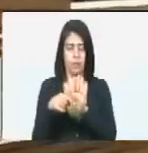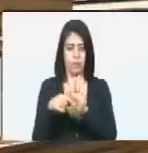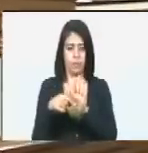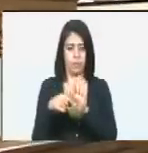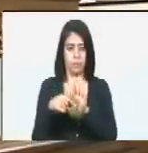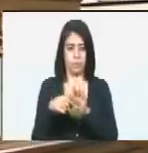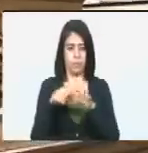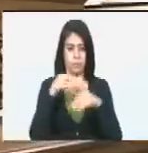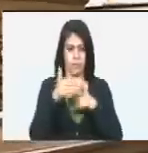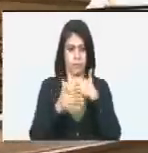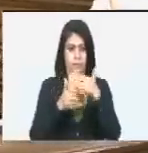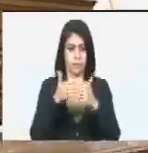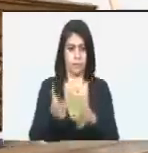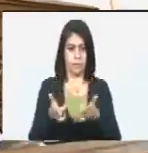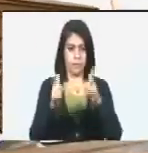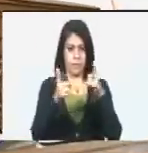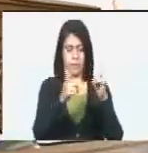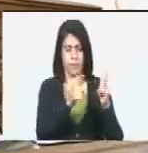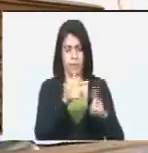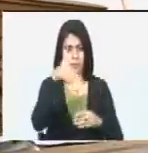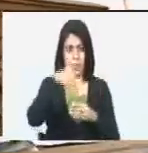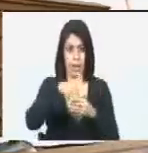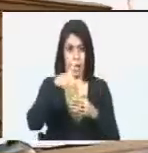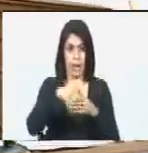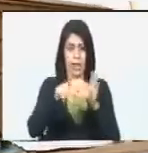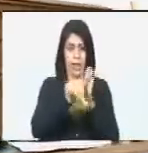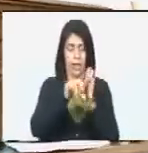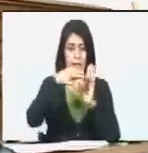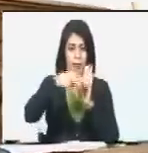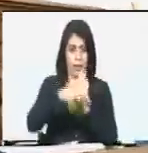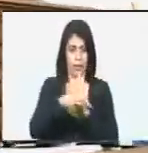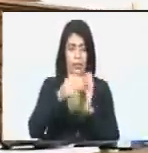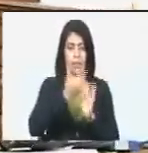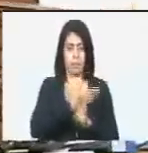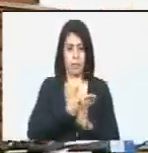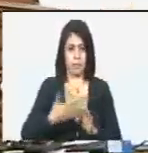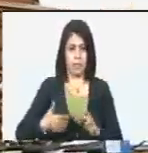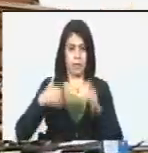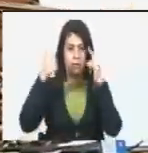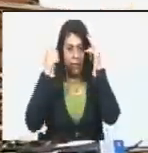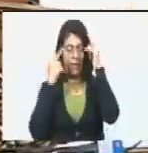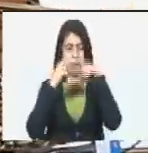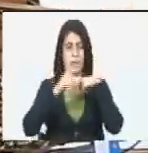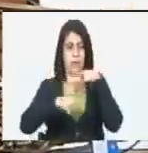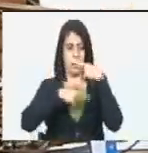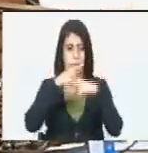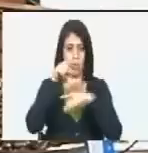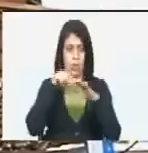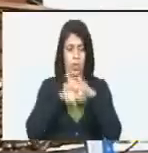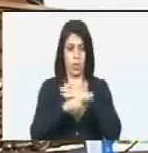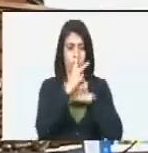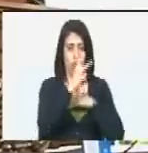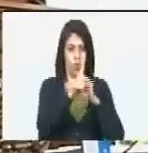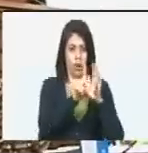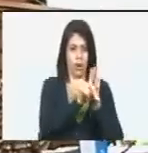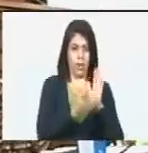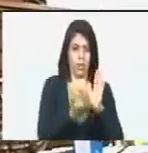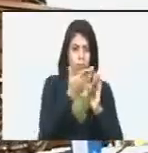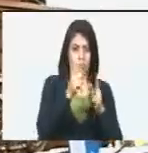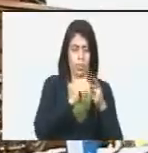a partir de la habilitante que se le dio al comandante Chávez. Y dentro de ellas dos leyes fundamentales, la